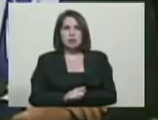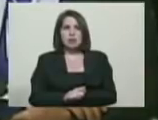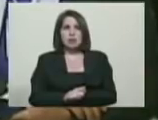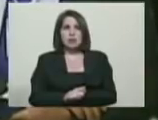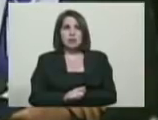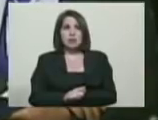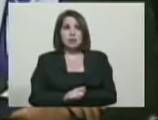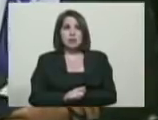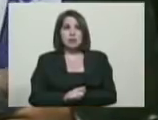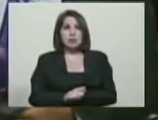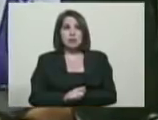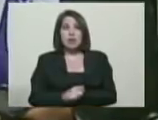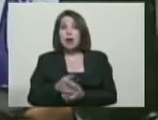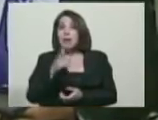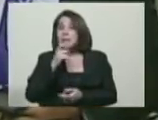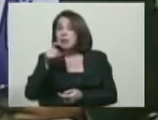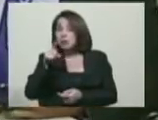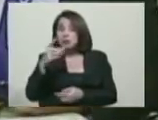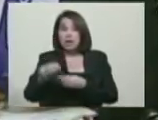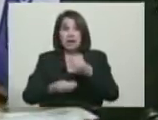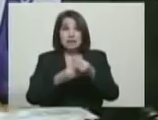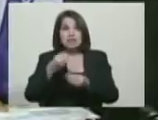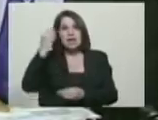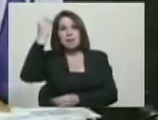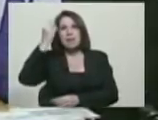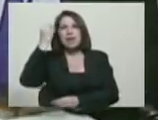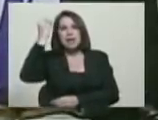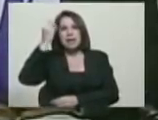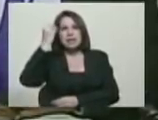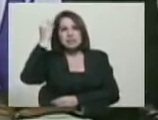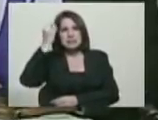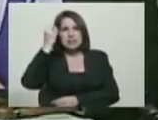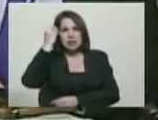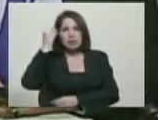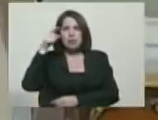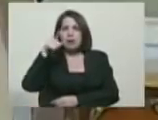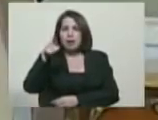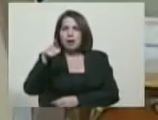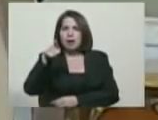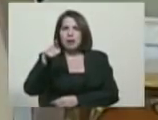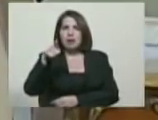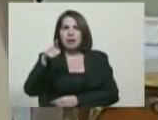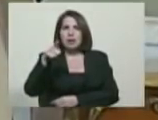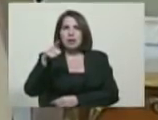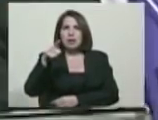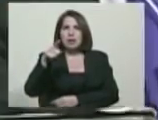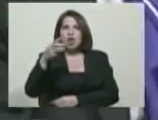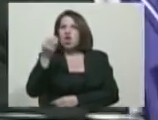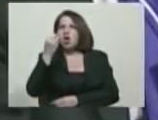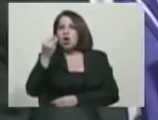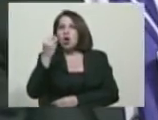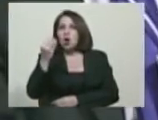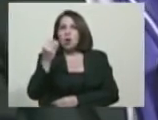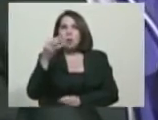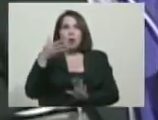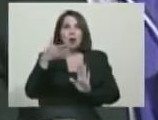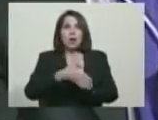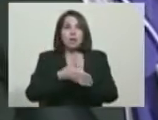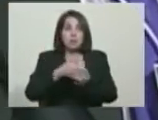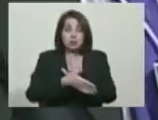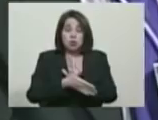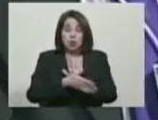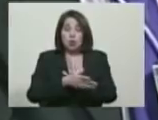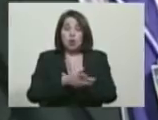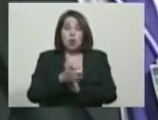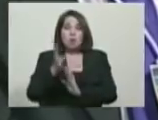Okay. La pregunta que le realicé es, ¿qué opina acerca de la postura de lo que manifestó recientemente la alta